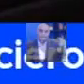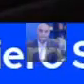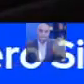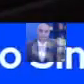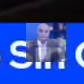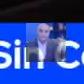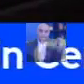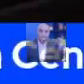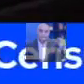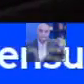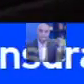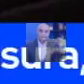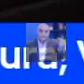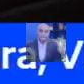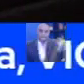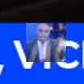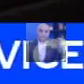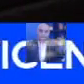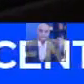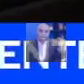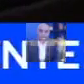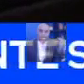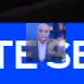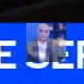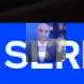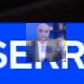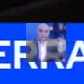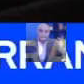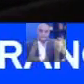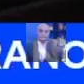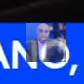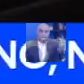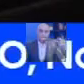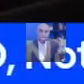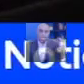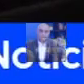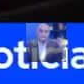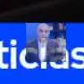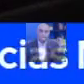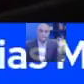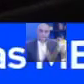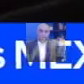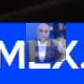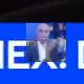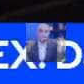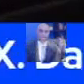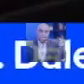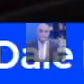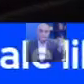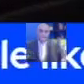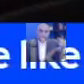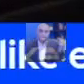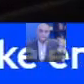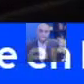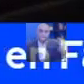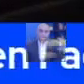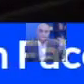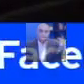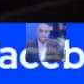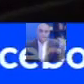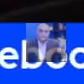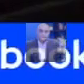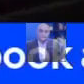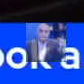Estado y la Casa Blanca, que aún no ha emitido las invitaciones, está haciendo encaje de bolillos para ver de